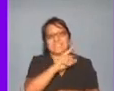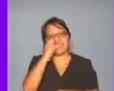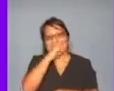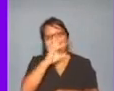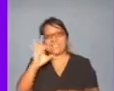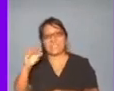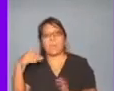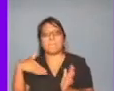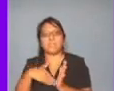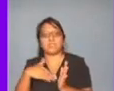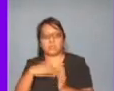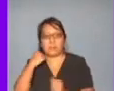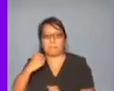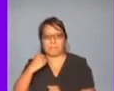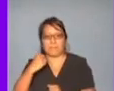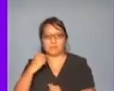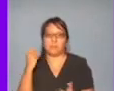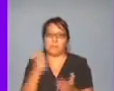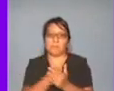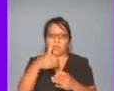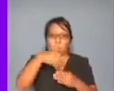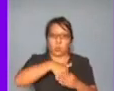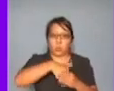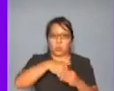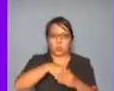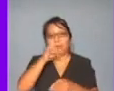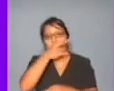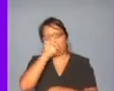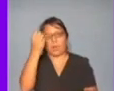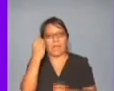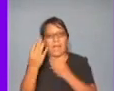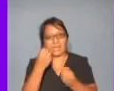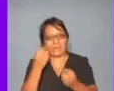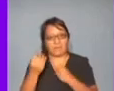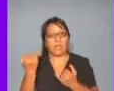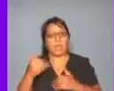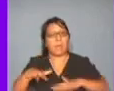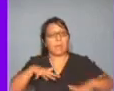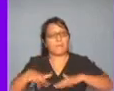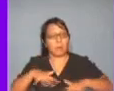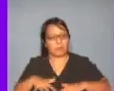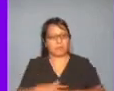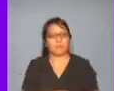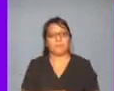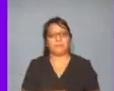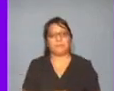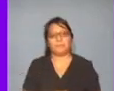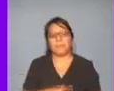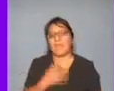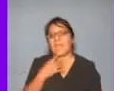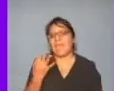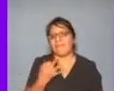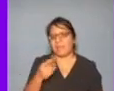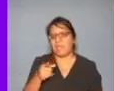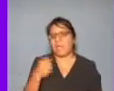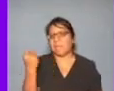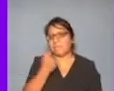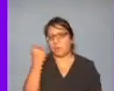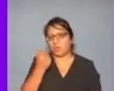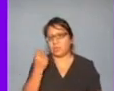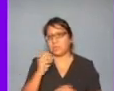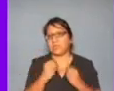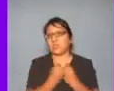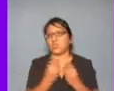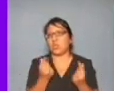ingresaron a la provincia en concepto de este carnaval, que ha sido bastante movido en los últimos días, ¿no? Muy importante la cifra y el balance, Jorge,